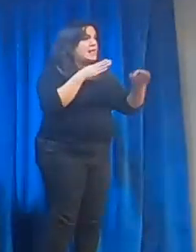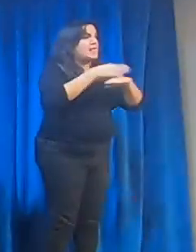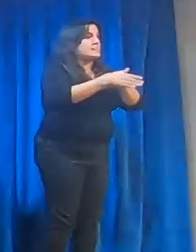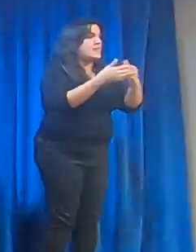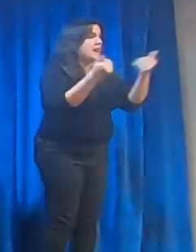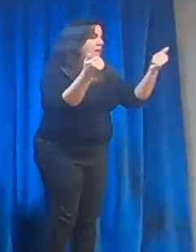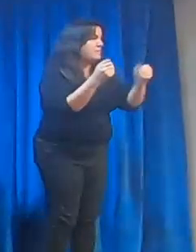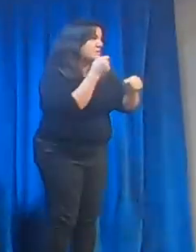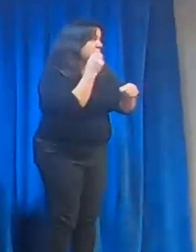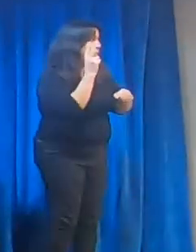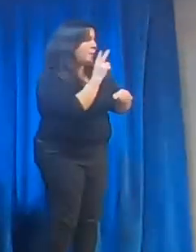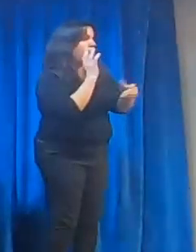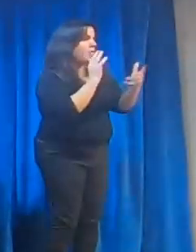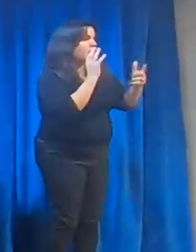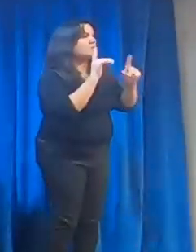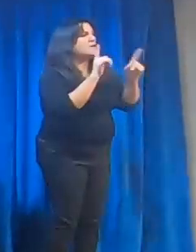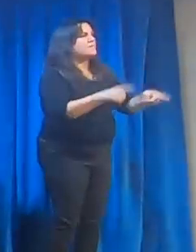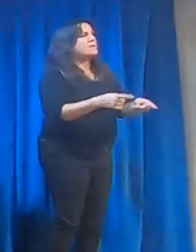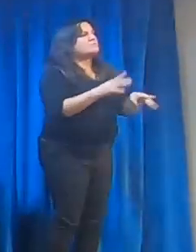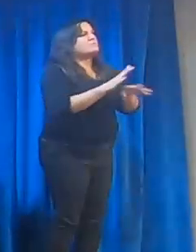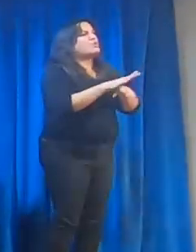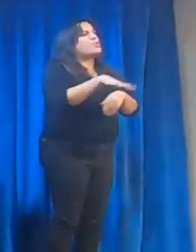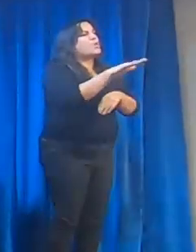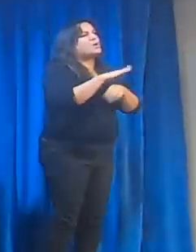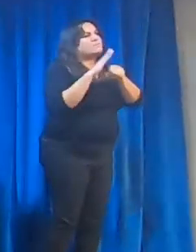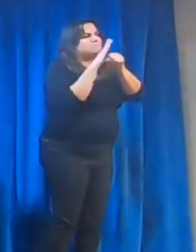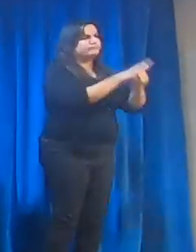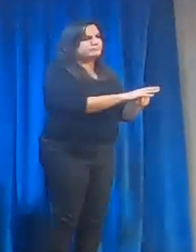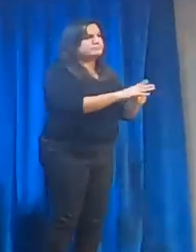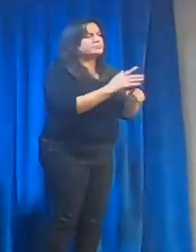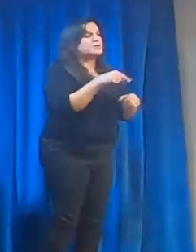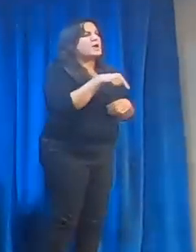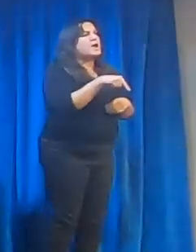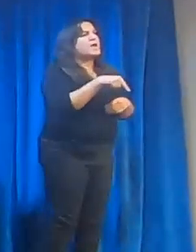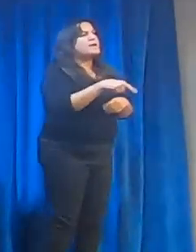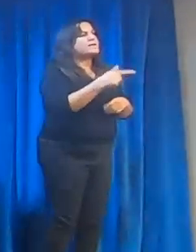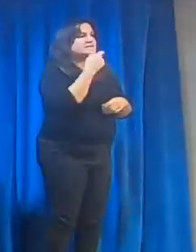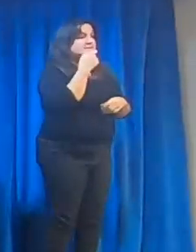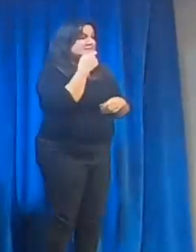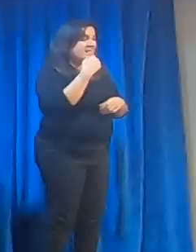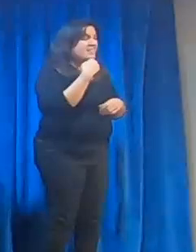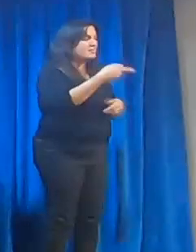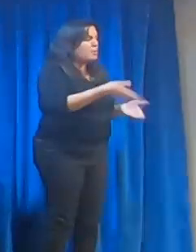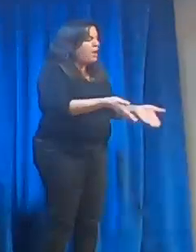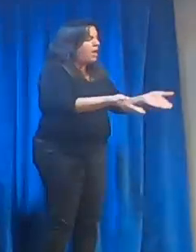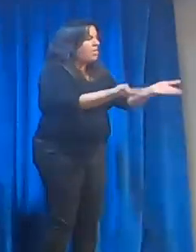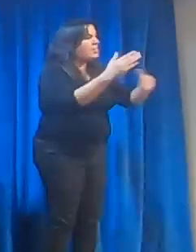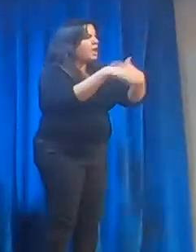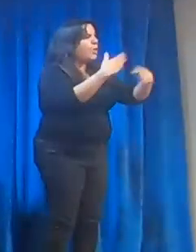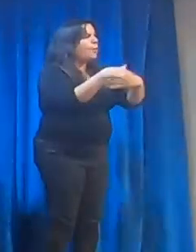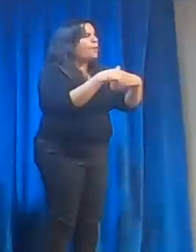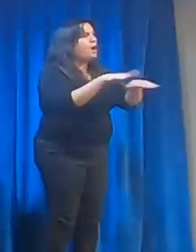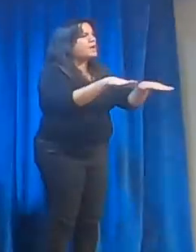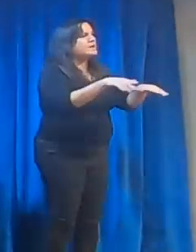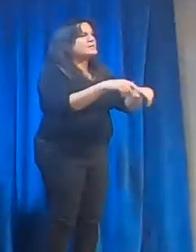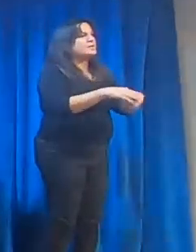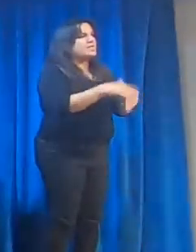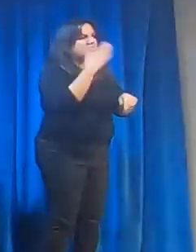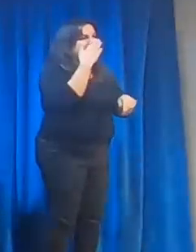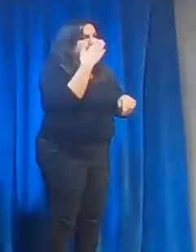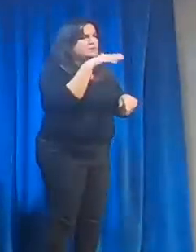también el lugar de transgresión, porque le decían al niño, a la niña, que jugara en la vereda y se iba dos veredas más